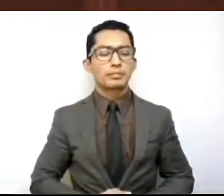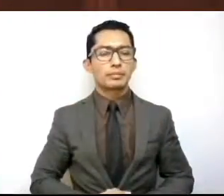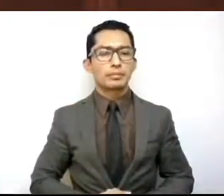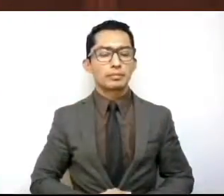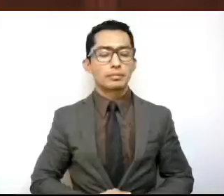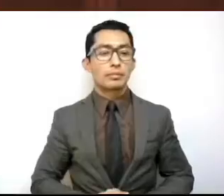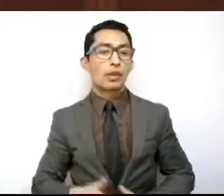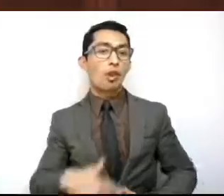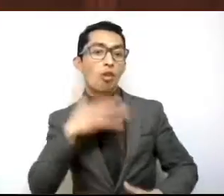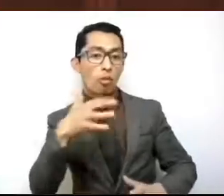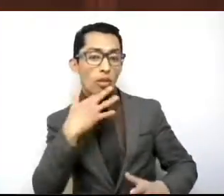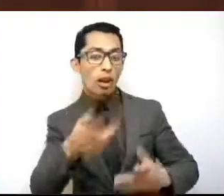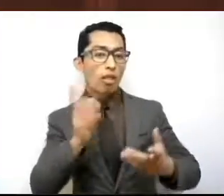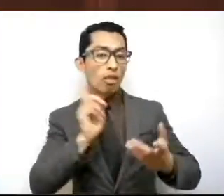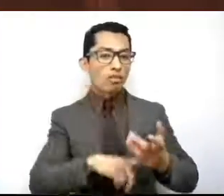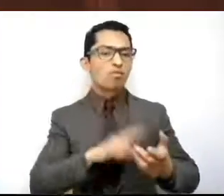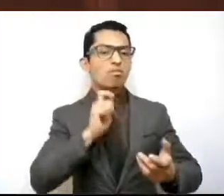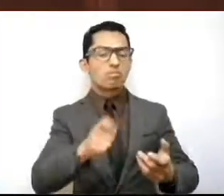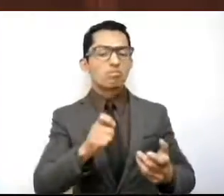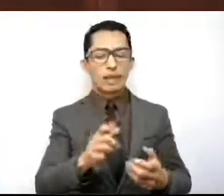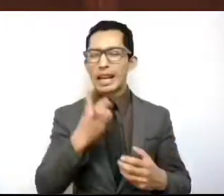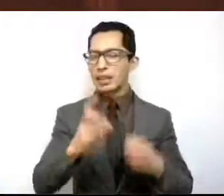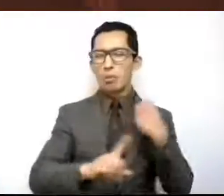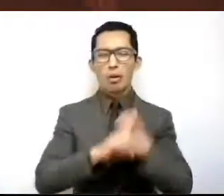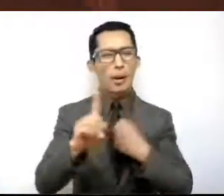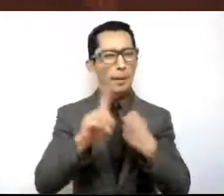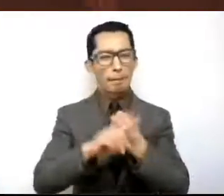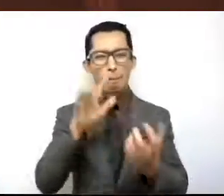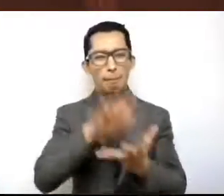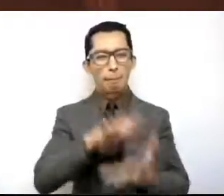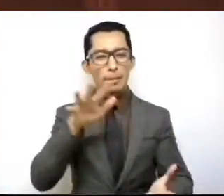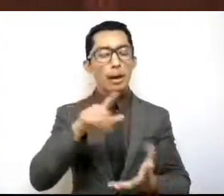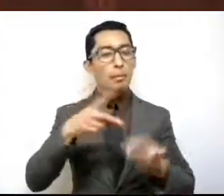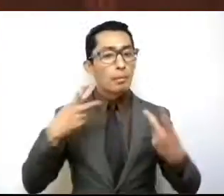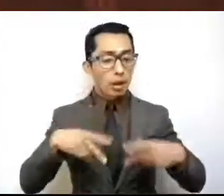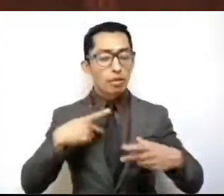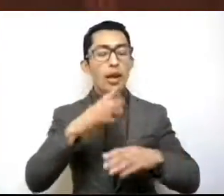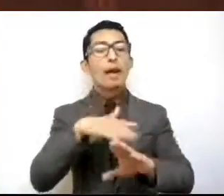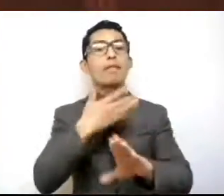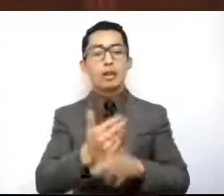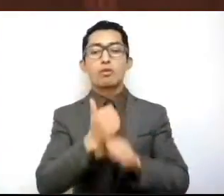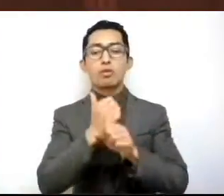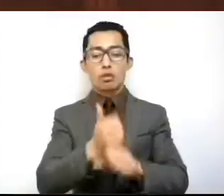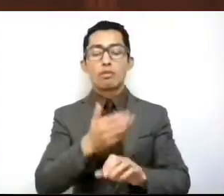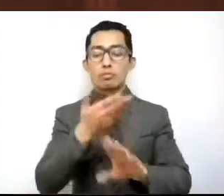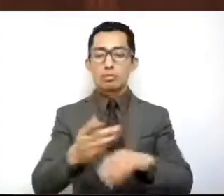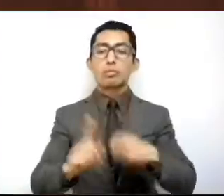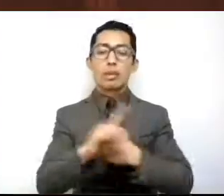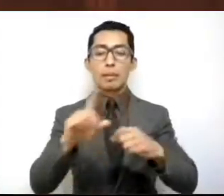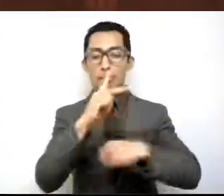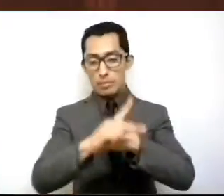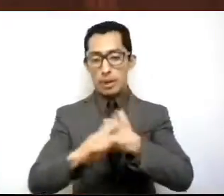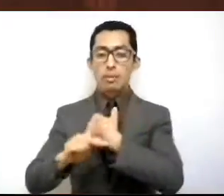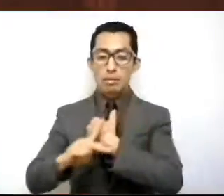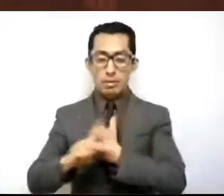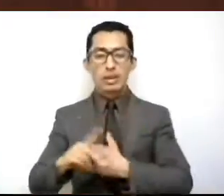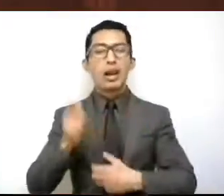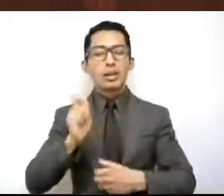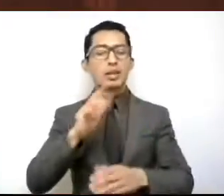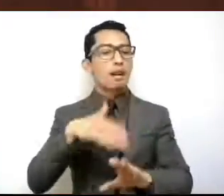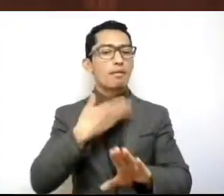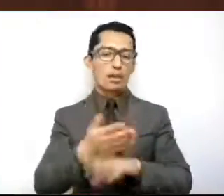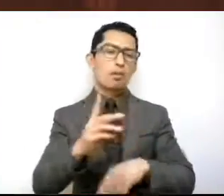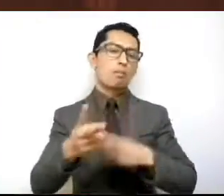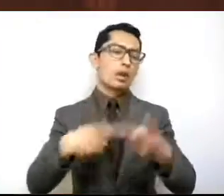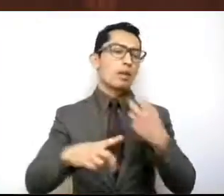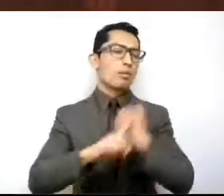corrupción es uno de los mayores problemas que aqueja a todos los países. Permea con consecuencias nocivas a la sociedad